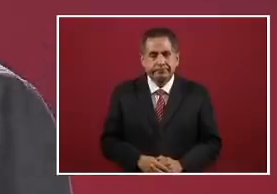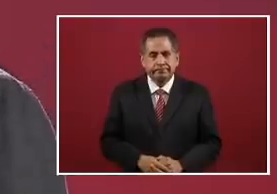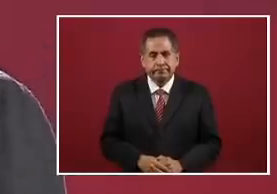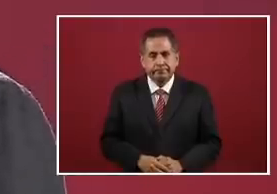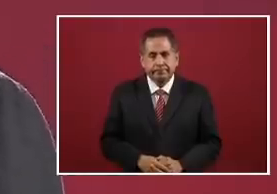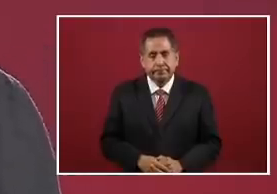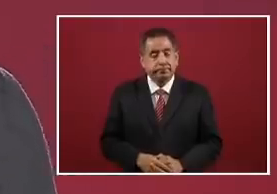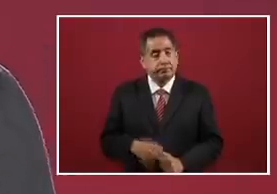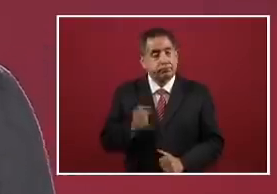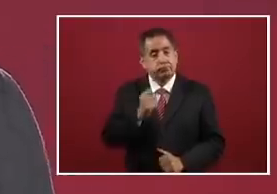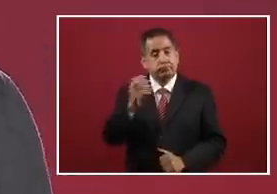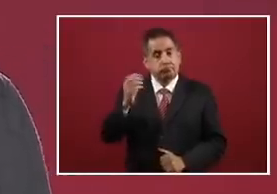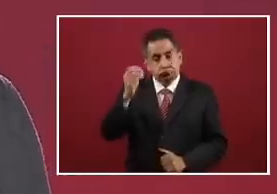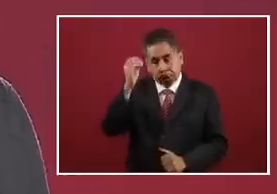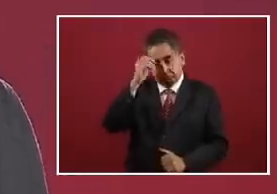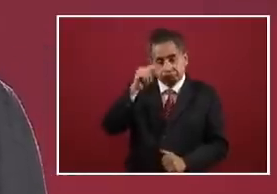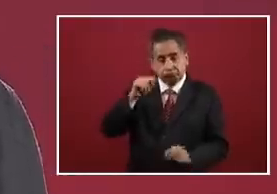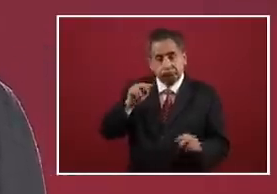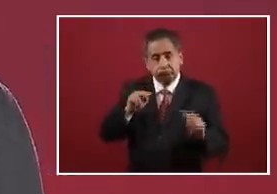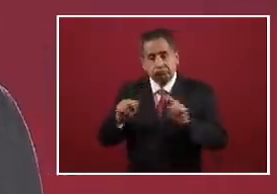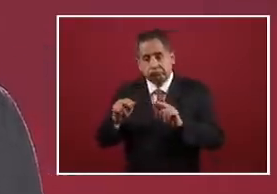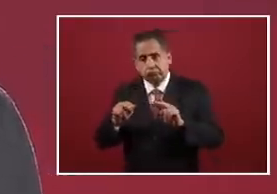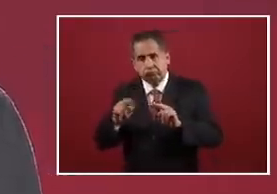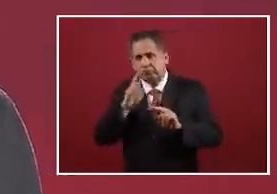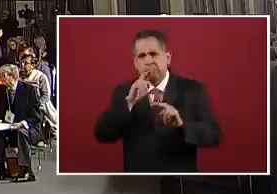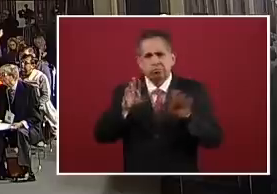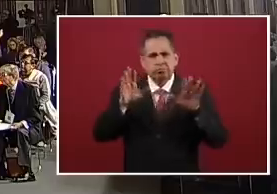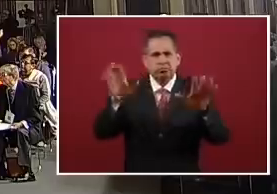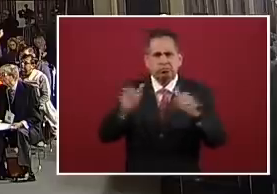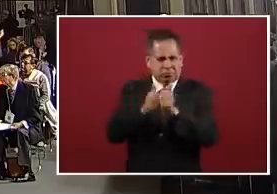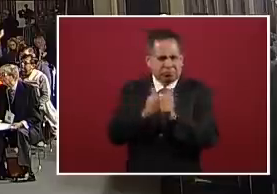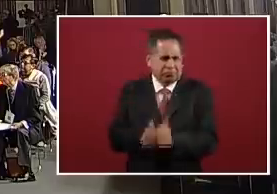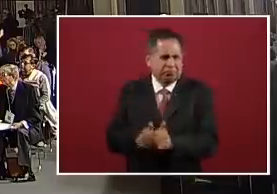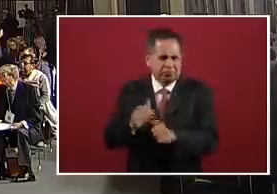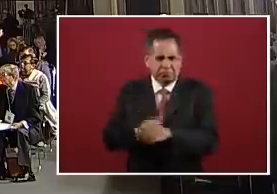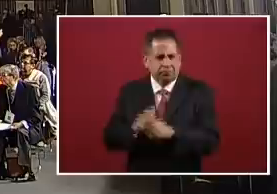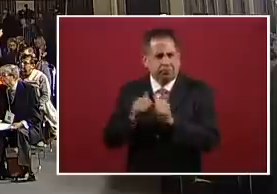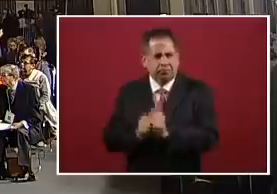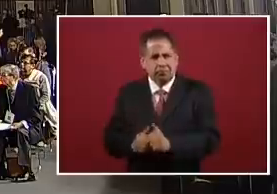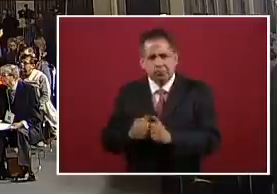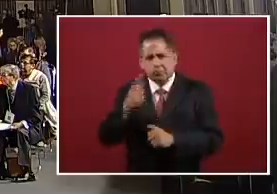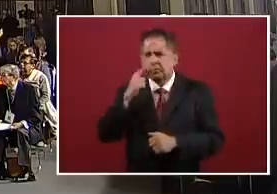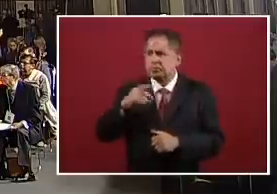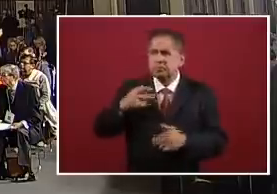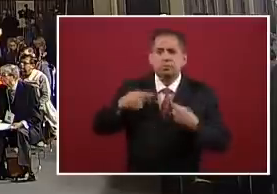Había la opinión de que se quedara el avión más tiempo para que lo visitara la gente,